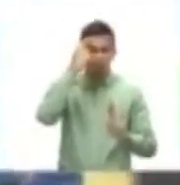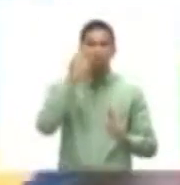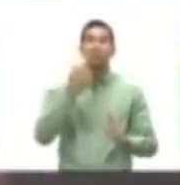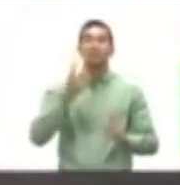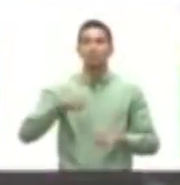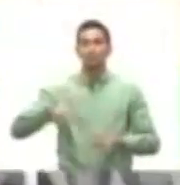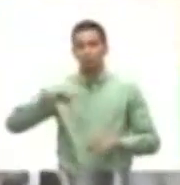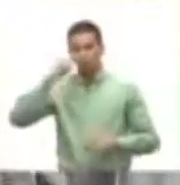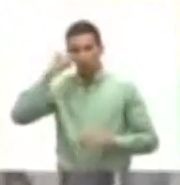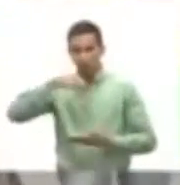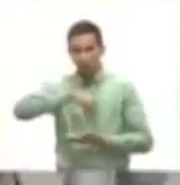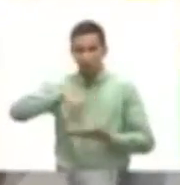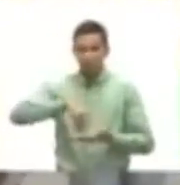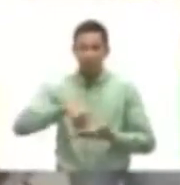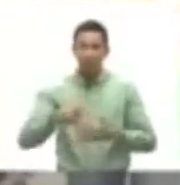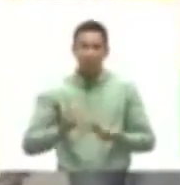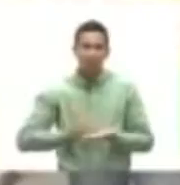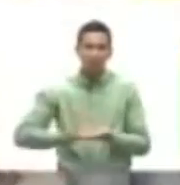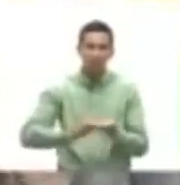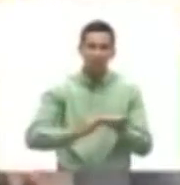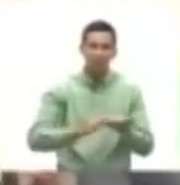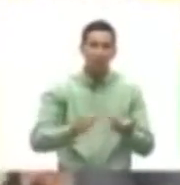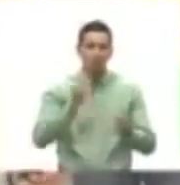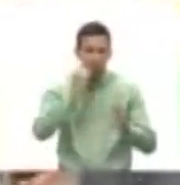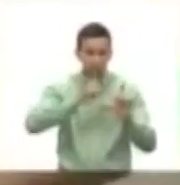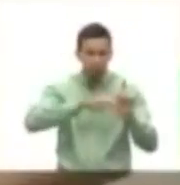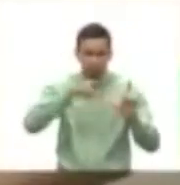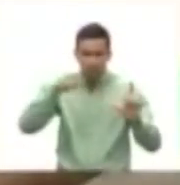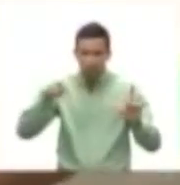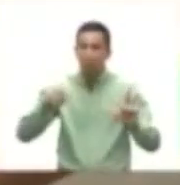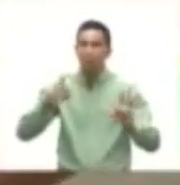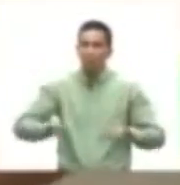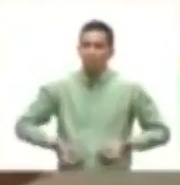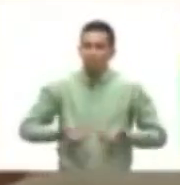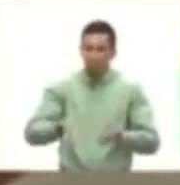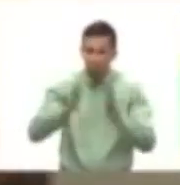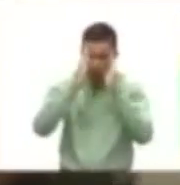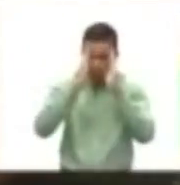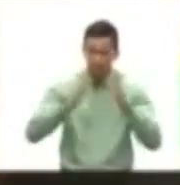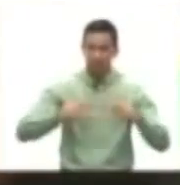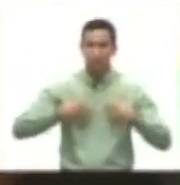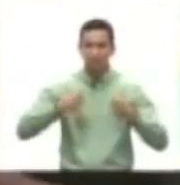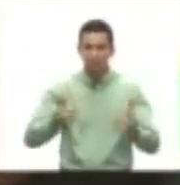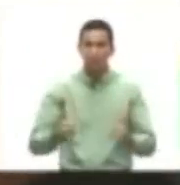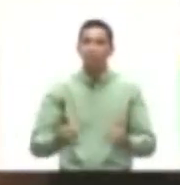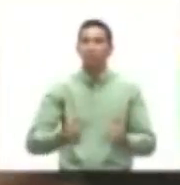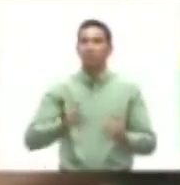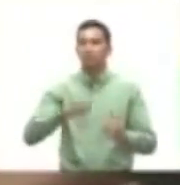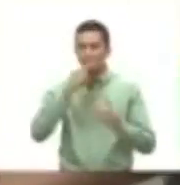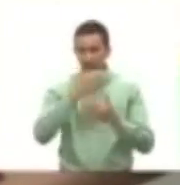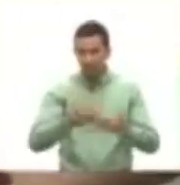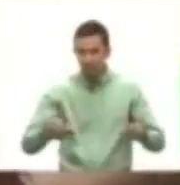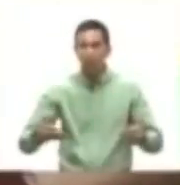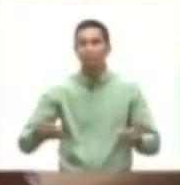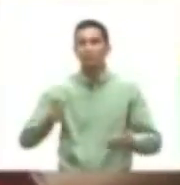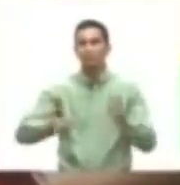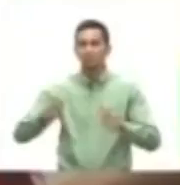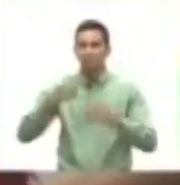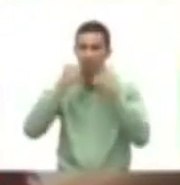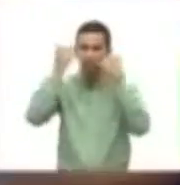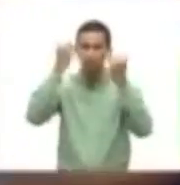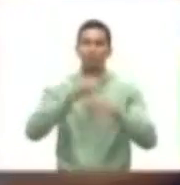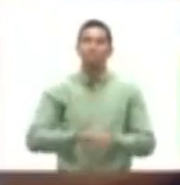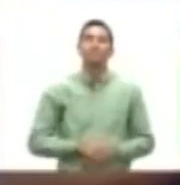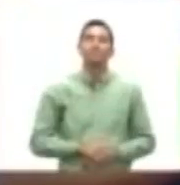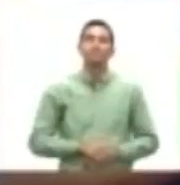censo para brindar atención en salud y educación para los niños. Hemos hecho jornadas de registro en Sabana Larga, en Candelaria y en Campo de la